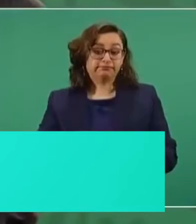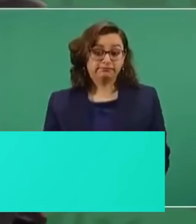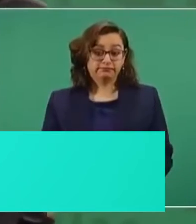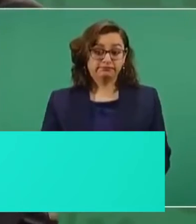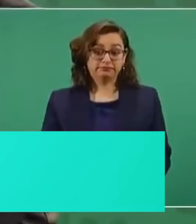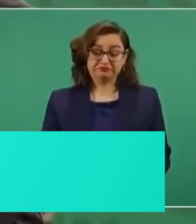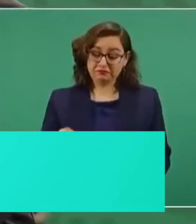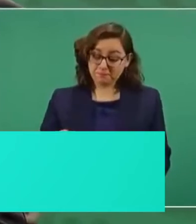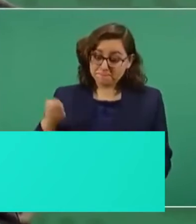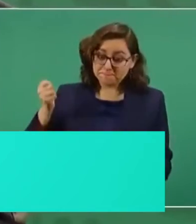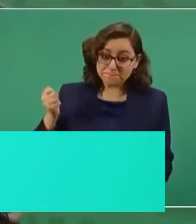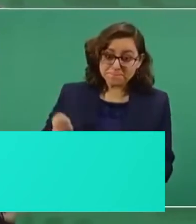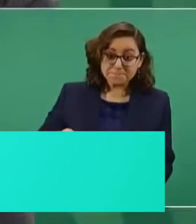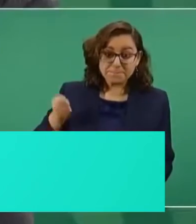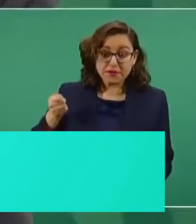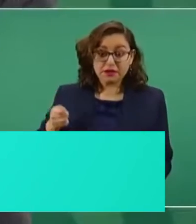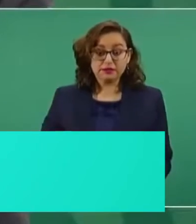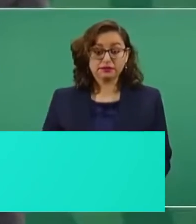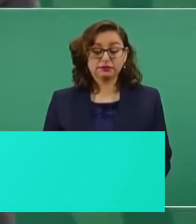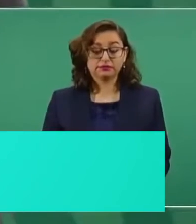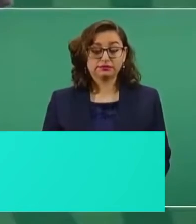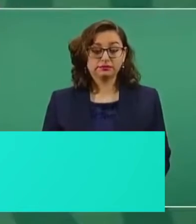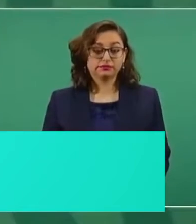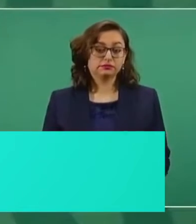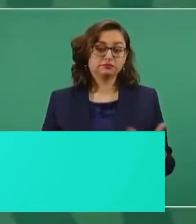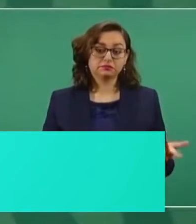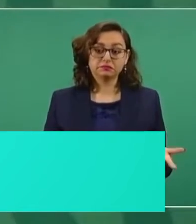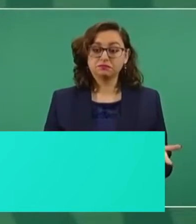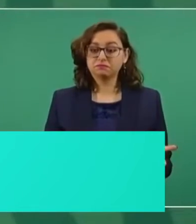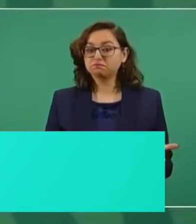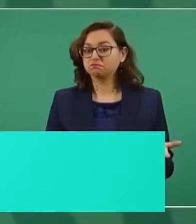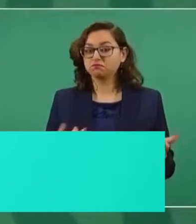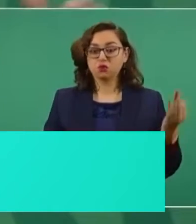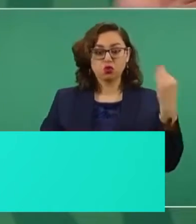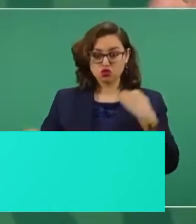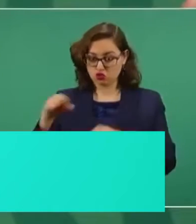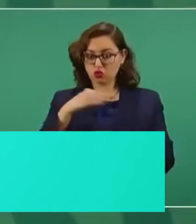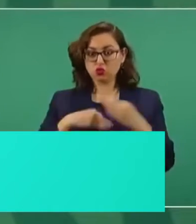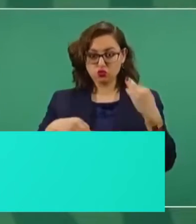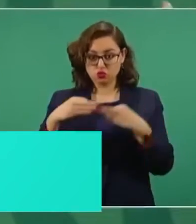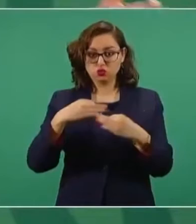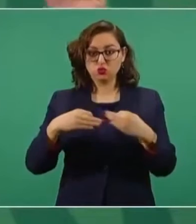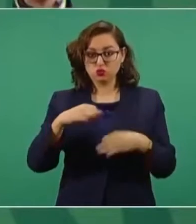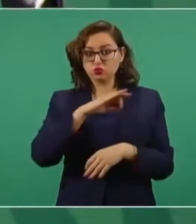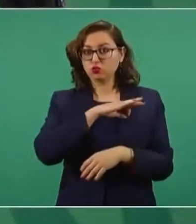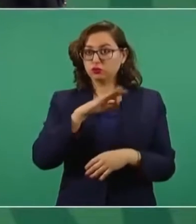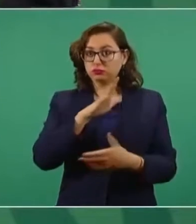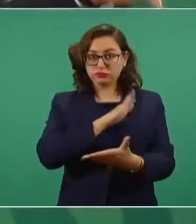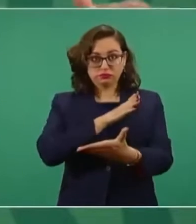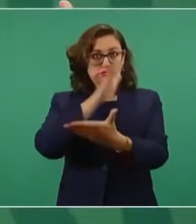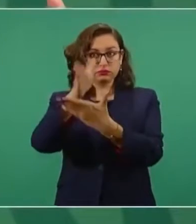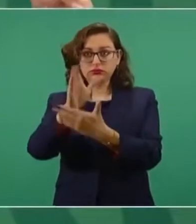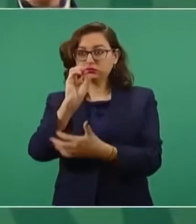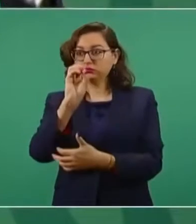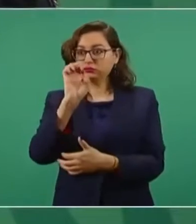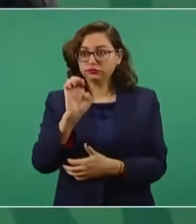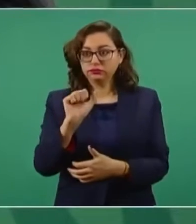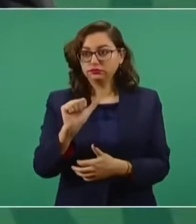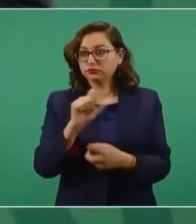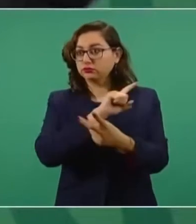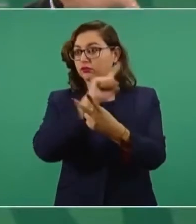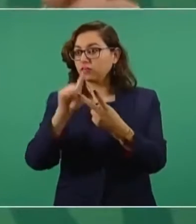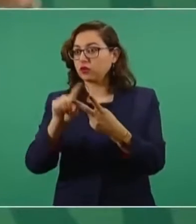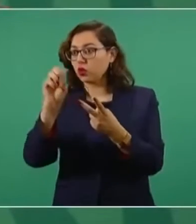República decida, y todo el mundo tiene derecho a ir a la OEA, a la ONU,